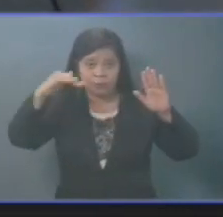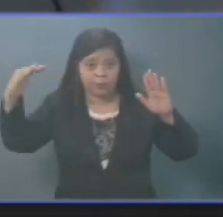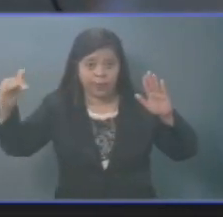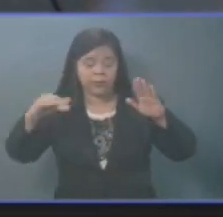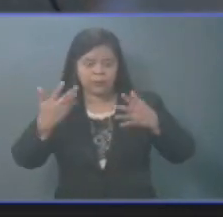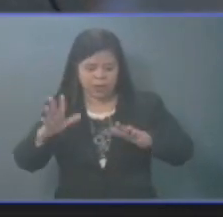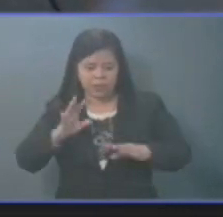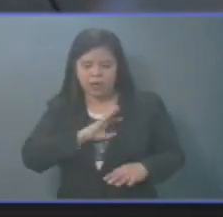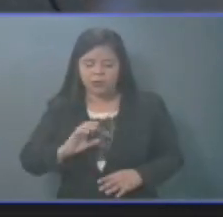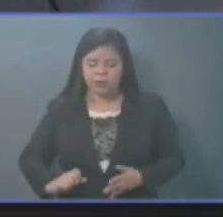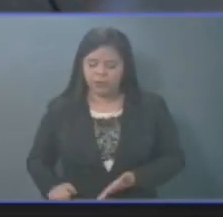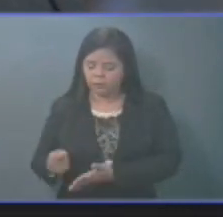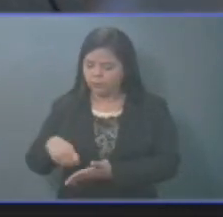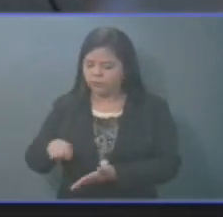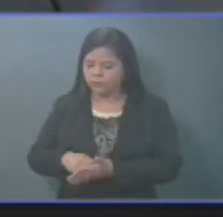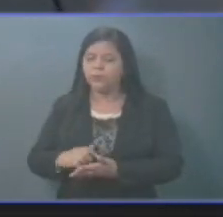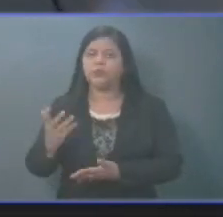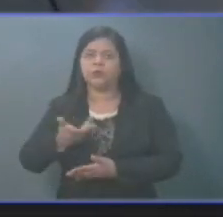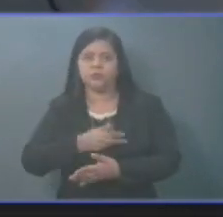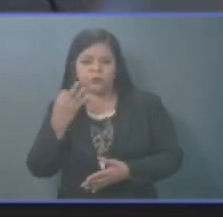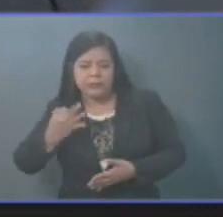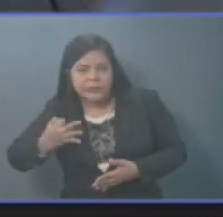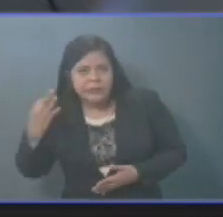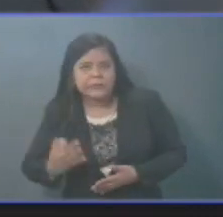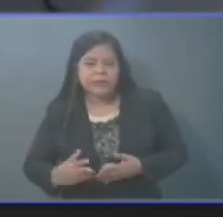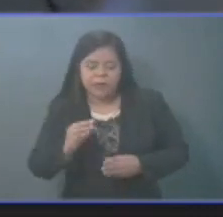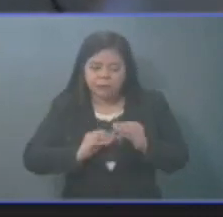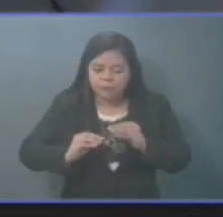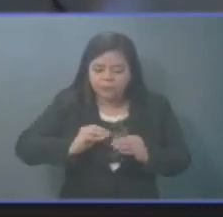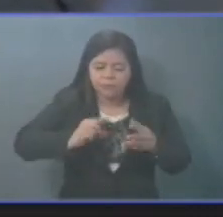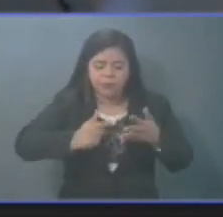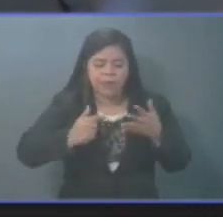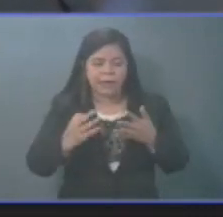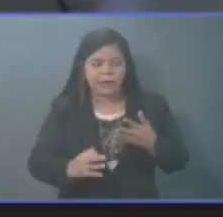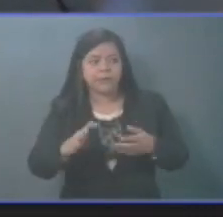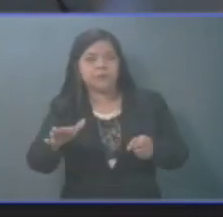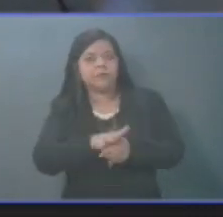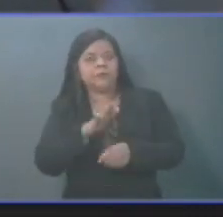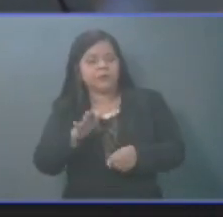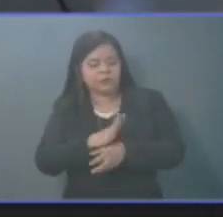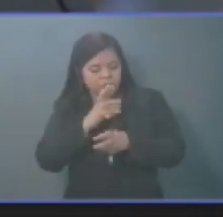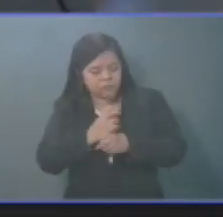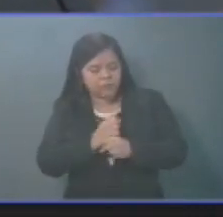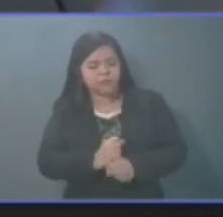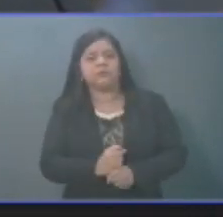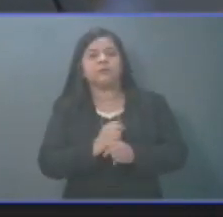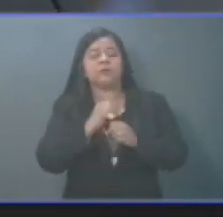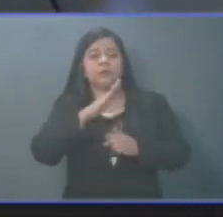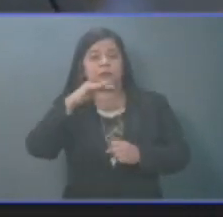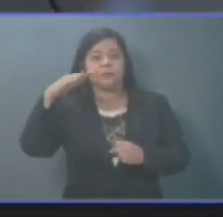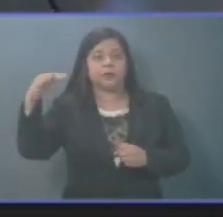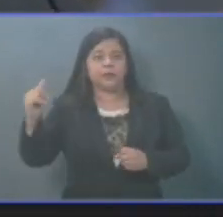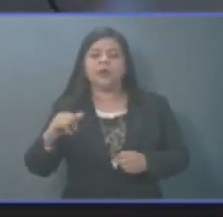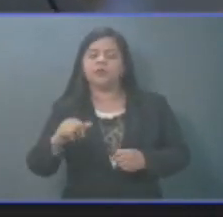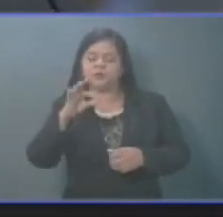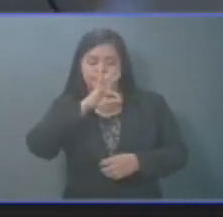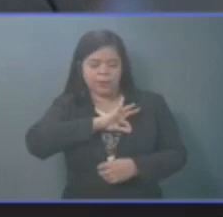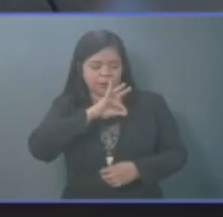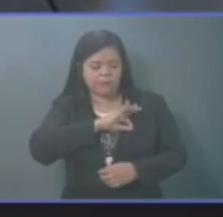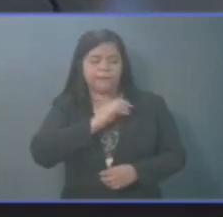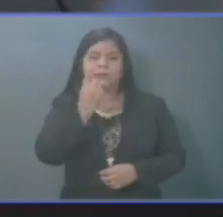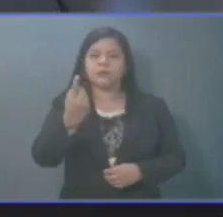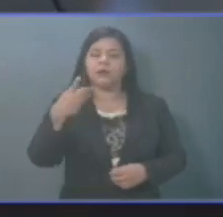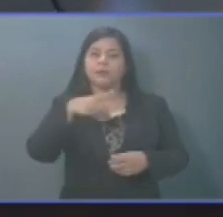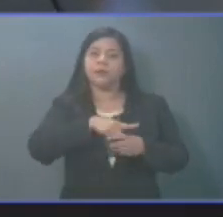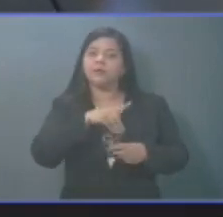dictar la legislación necesaria que regule de manera efectiva la institucionalidad del Estado en función de las personas con